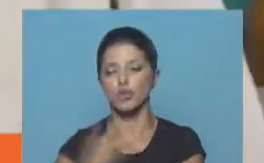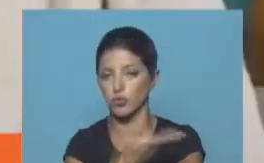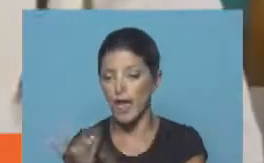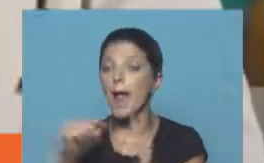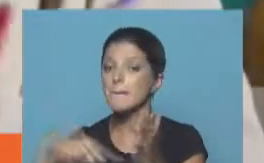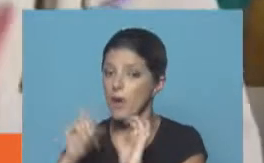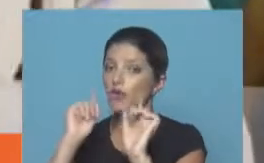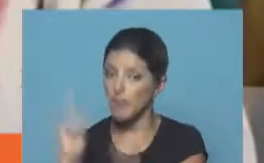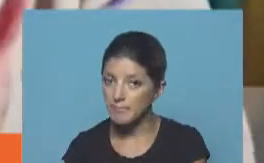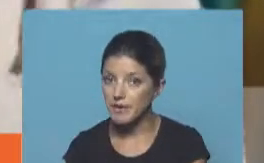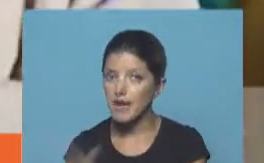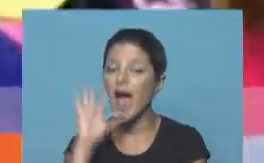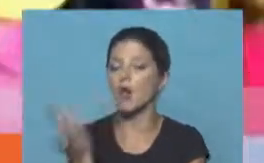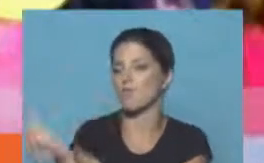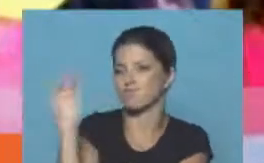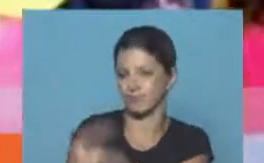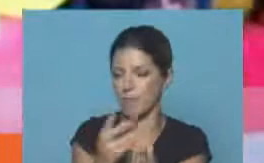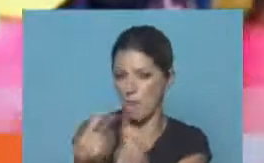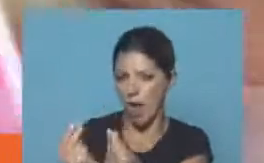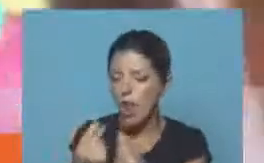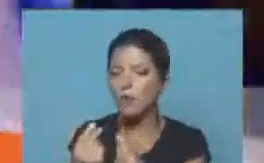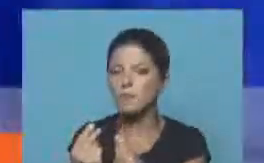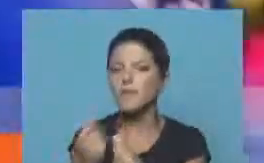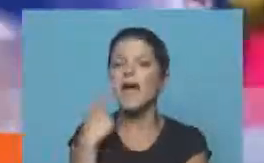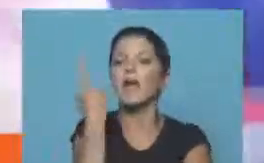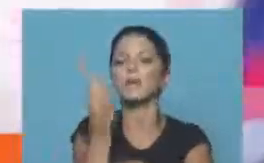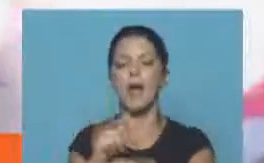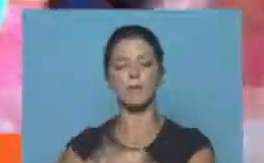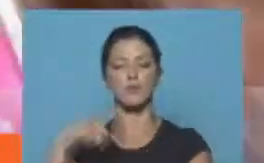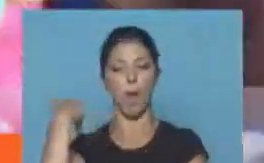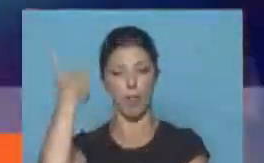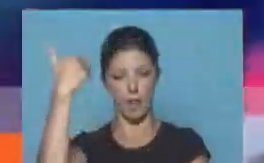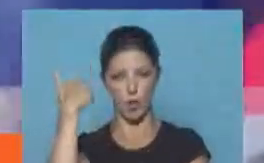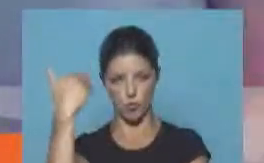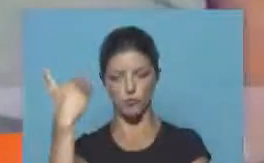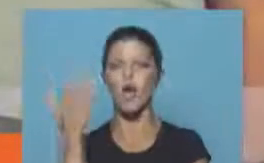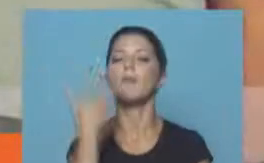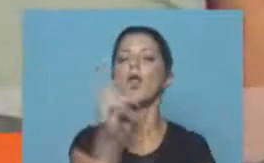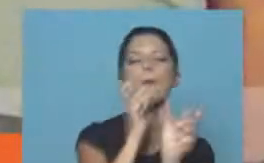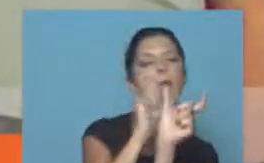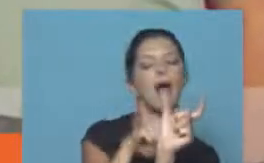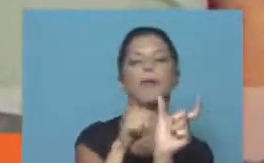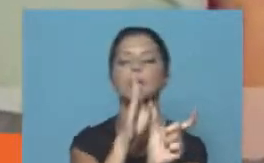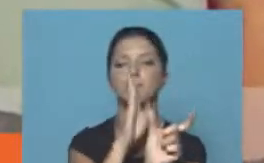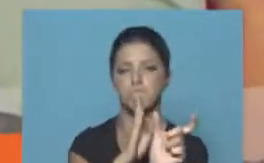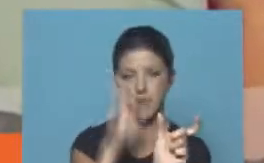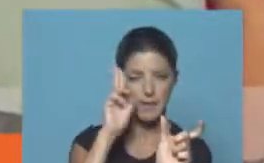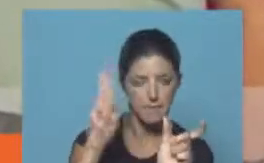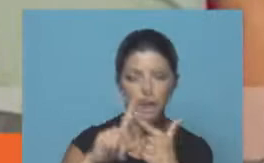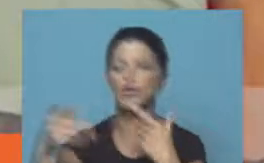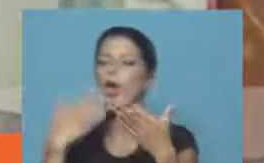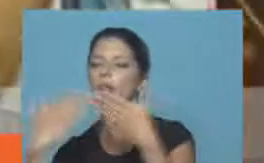también agregó un valor simbólico representado en un discurso donde abundaron las palabras tolerancia,